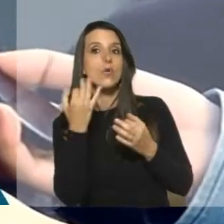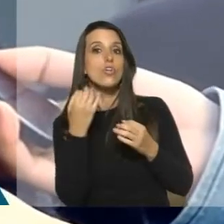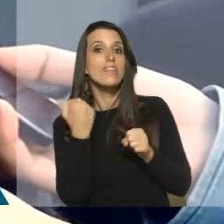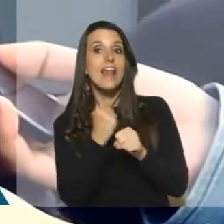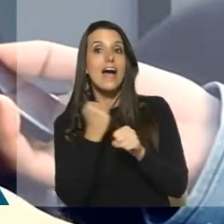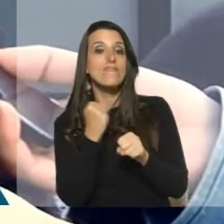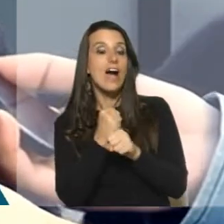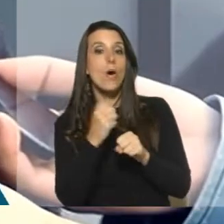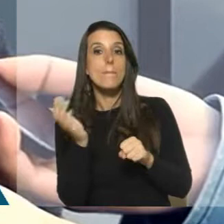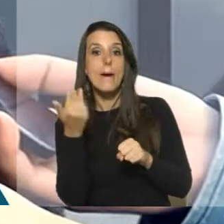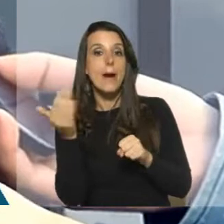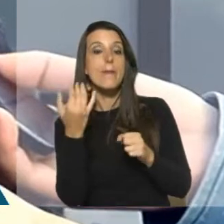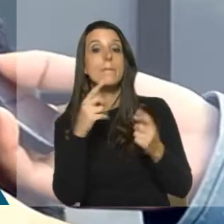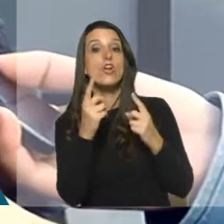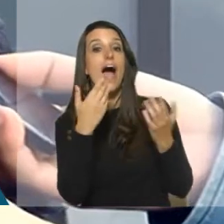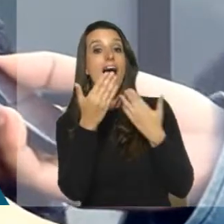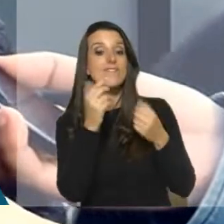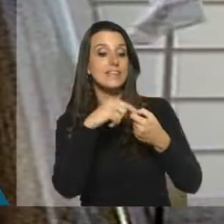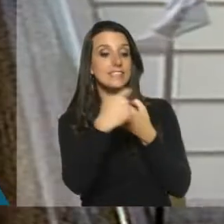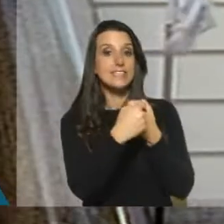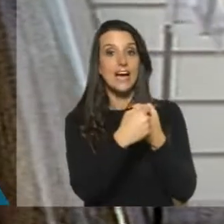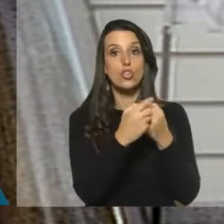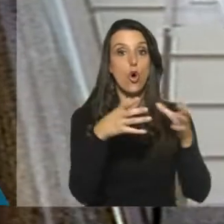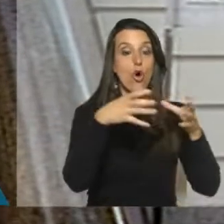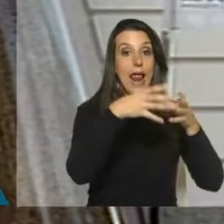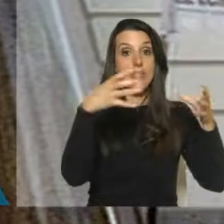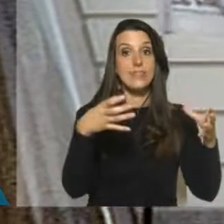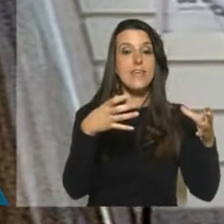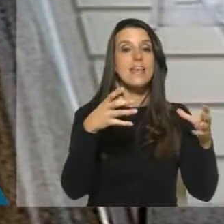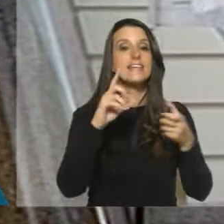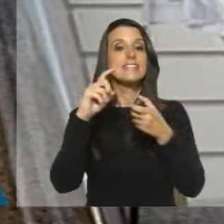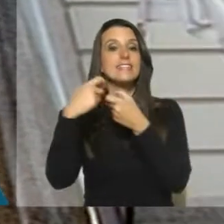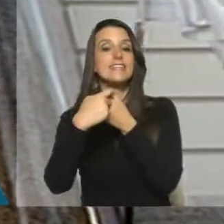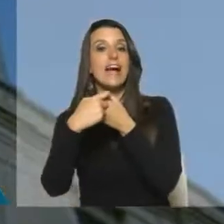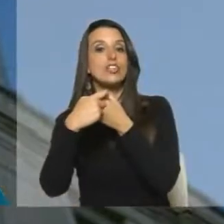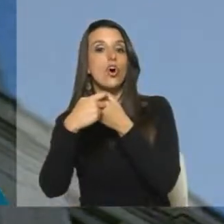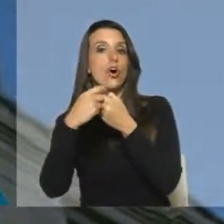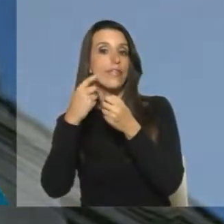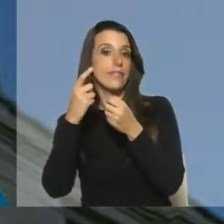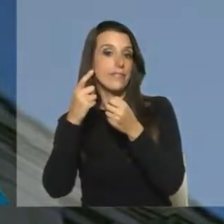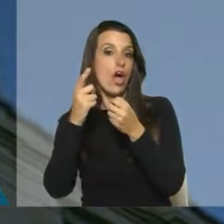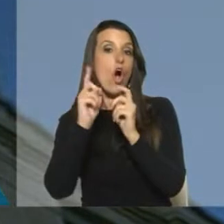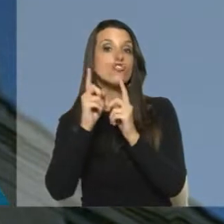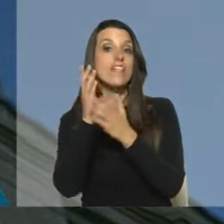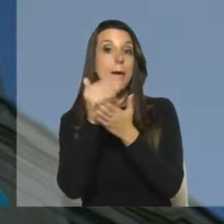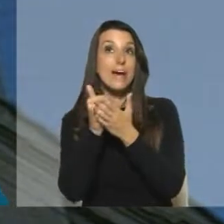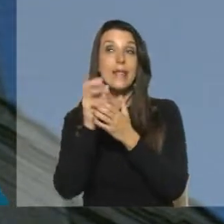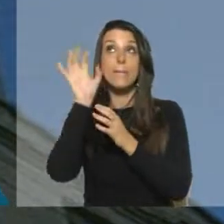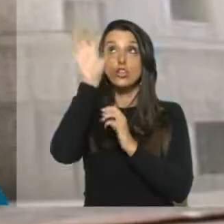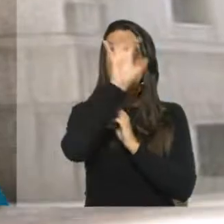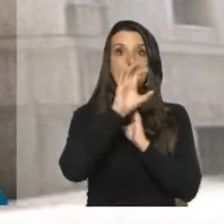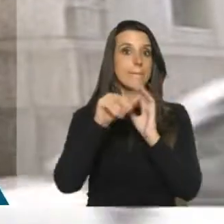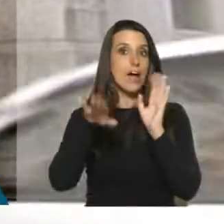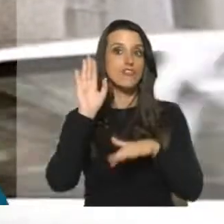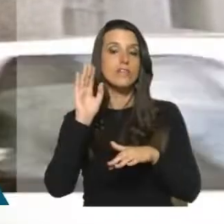bueno, generando una mesa de diálogo entre el sindicato mayoritario, el sindicato que está en la Confederación Sindical y Gremial, que tiene en 11 departamentos mayoría,